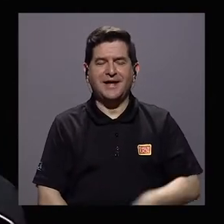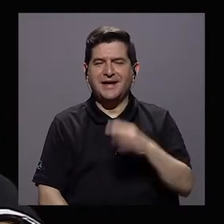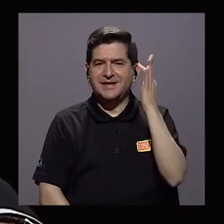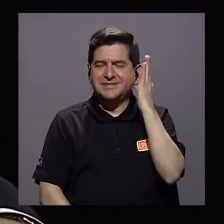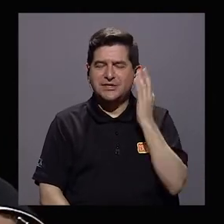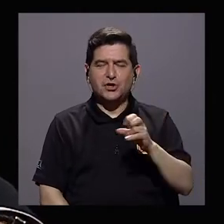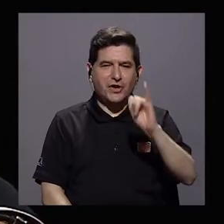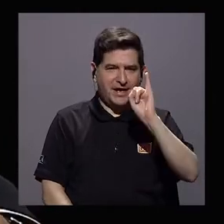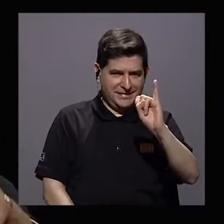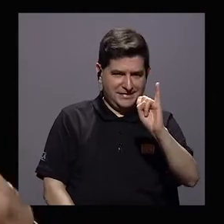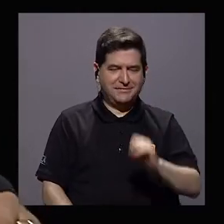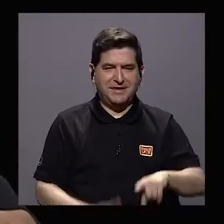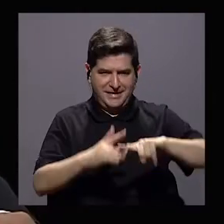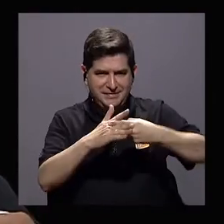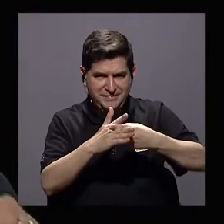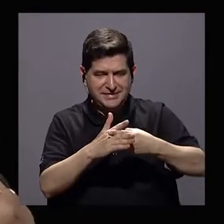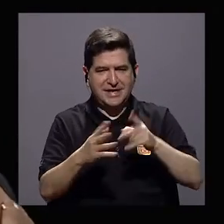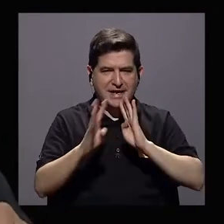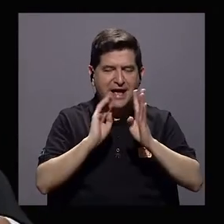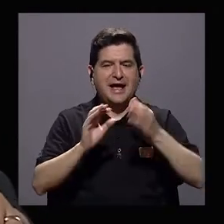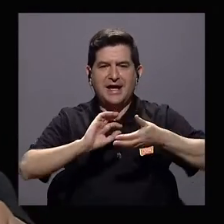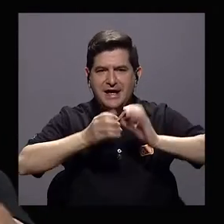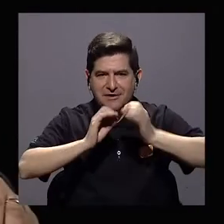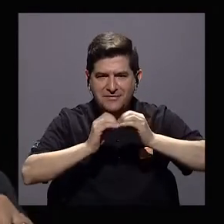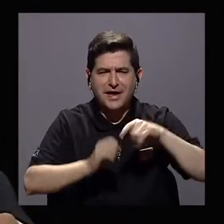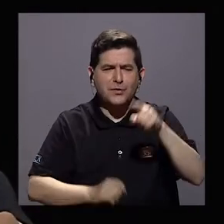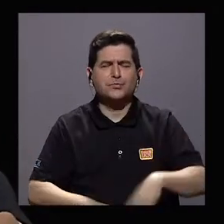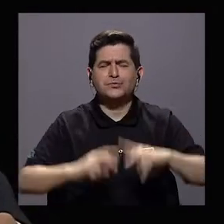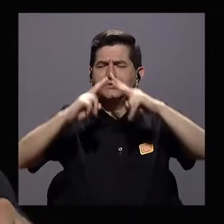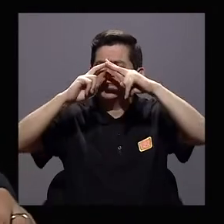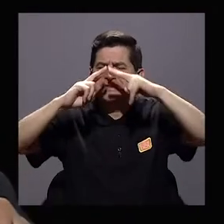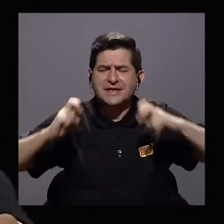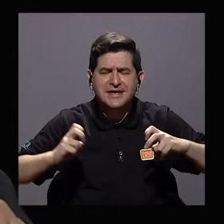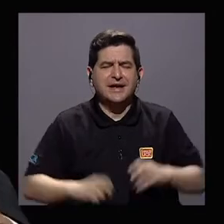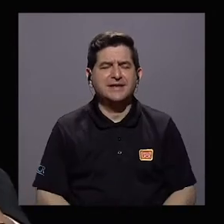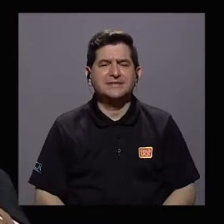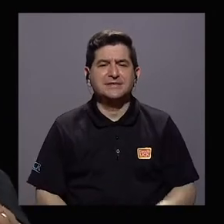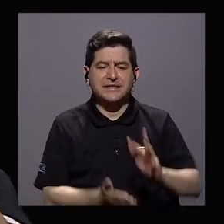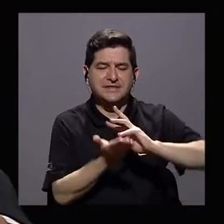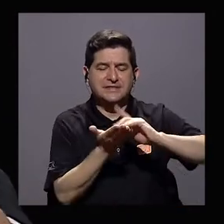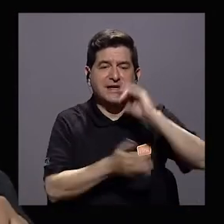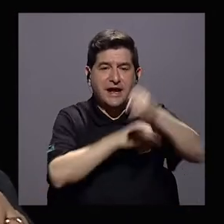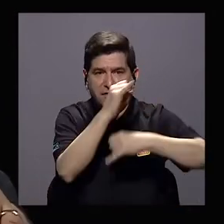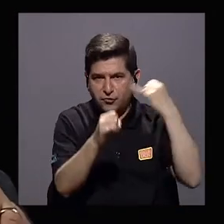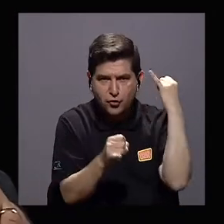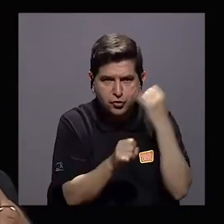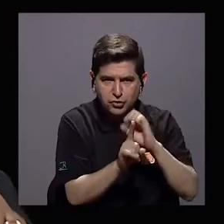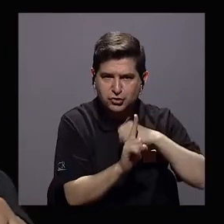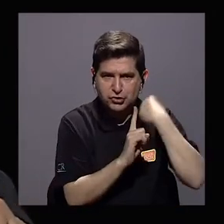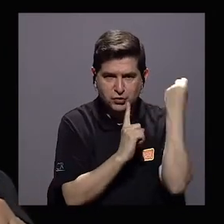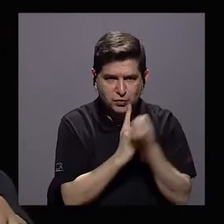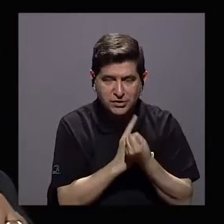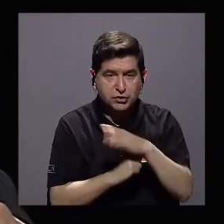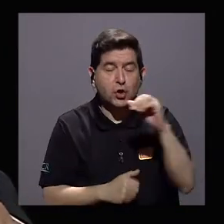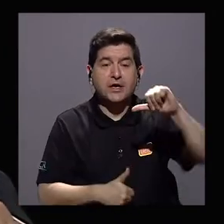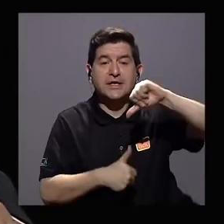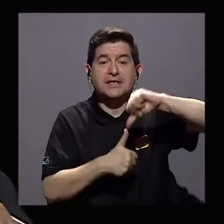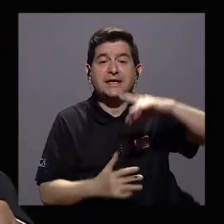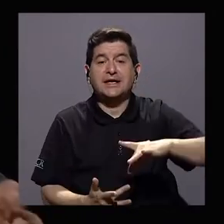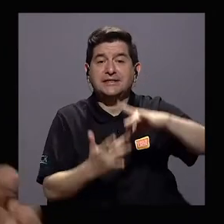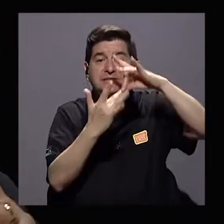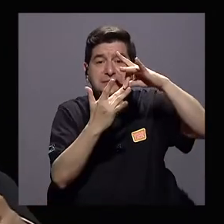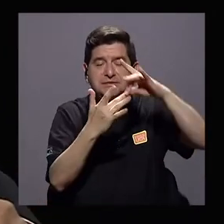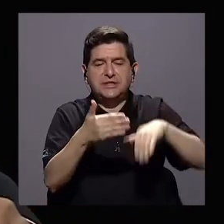Isabel, vamos directamente. Hablemos en números. ¿Usted me puede hacer una radiografía del arroz a nivel internacional y sobre todo